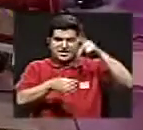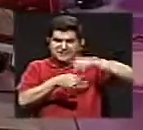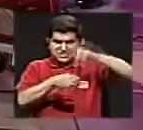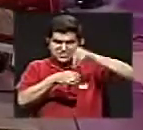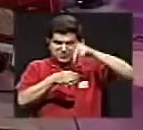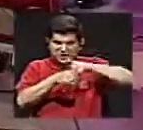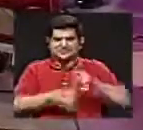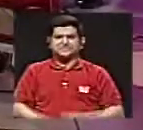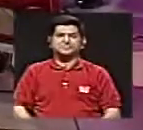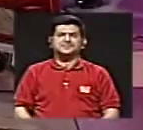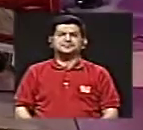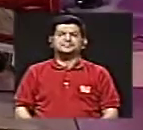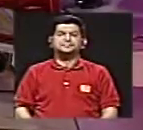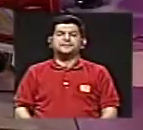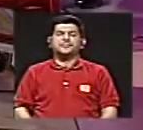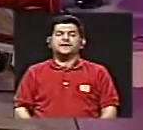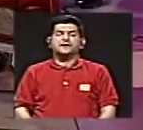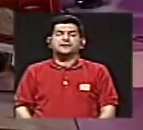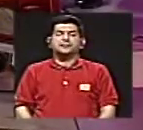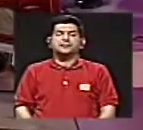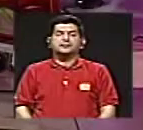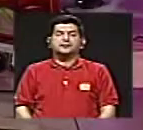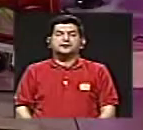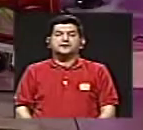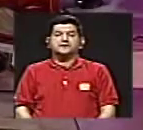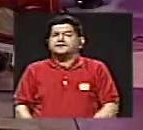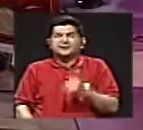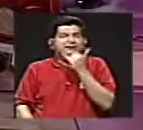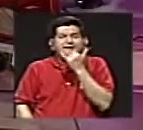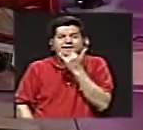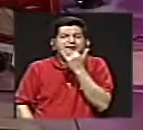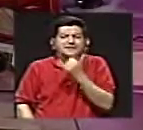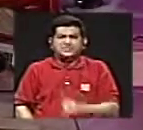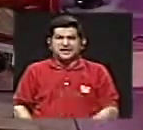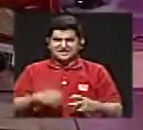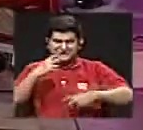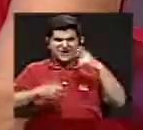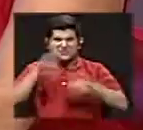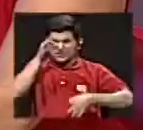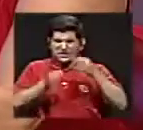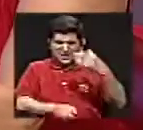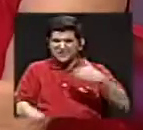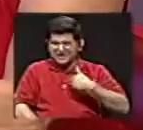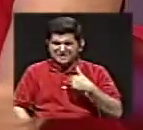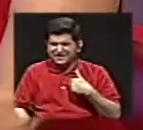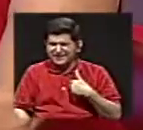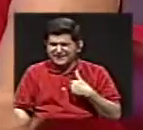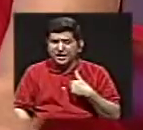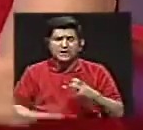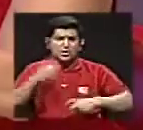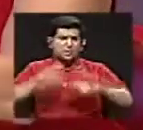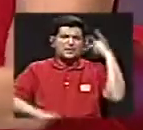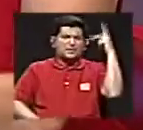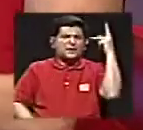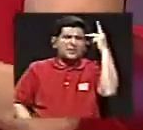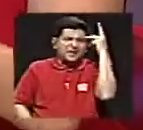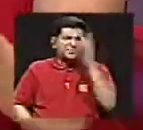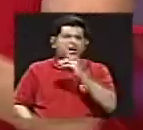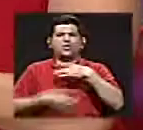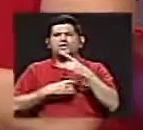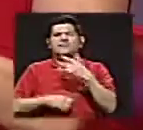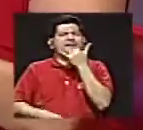involucradas con esto. Uh-huh. ¿Qué está pasando? O sea, ¿hay un problema jurídico ahí? ¿O hay un problema político? ¿O hay un problema de